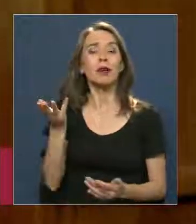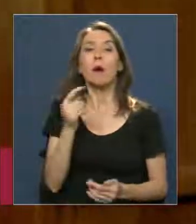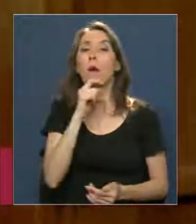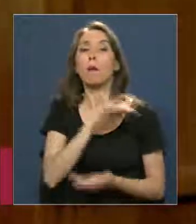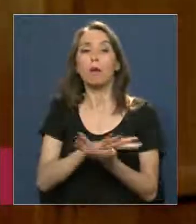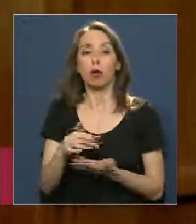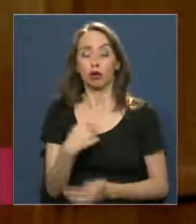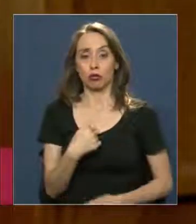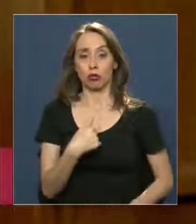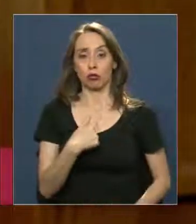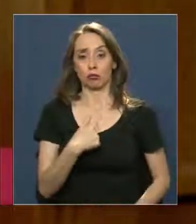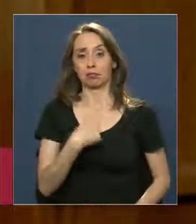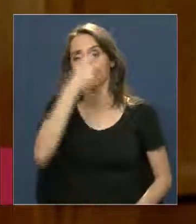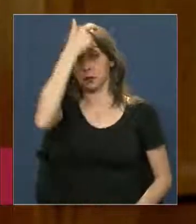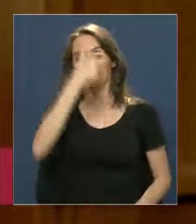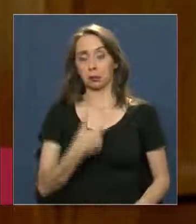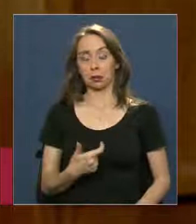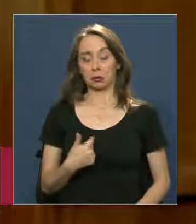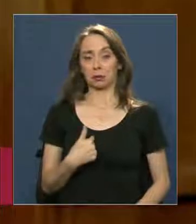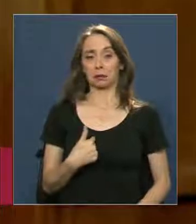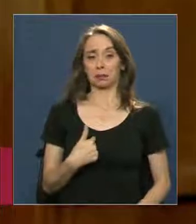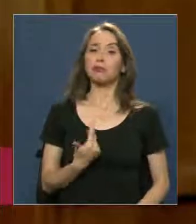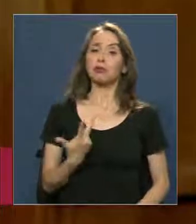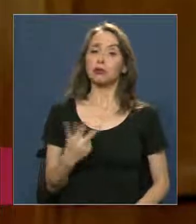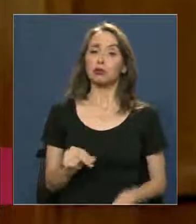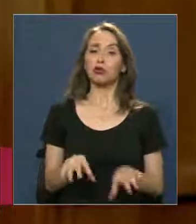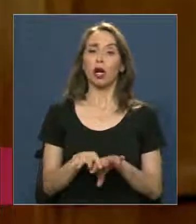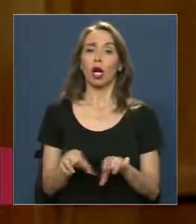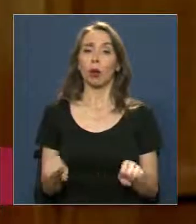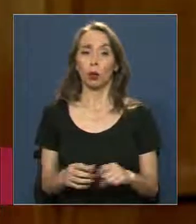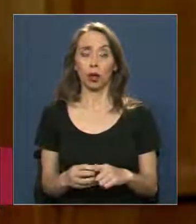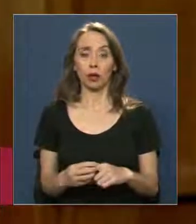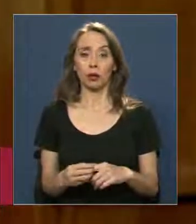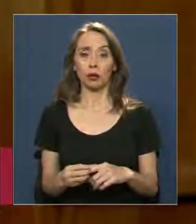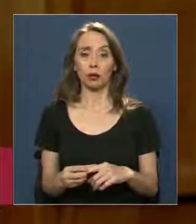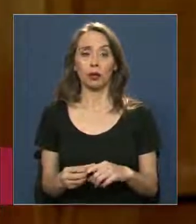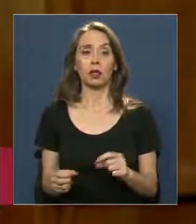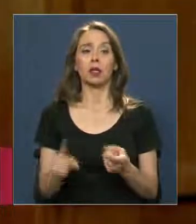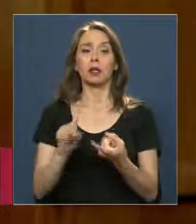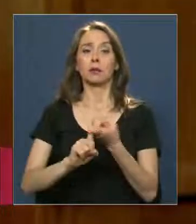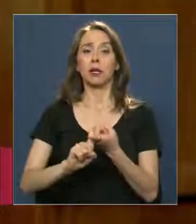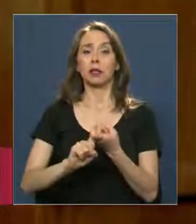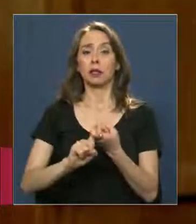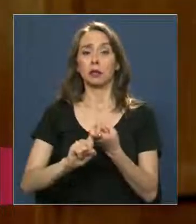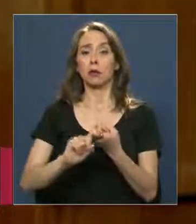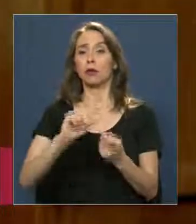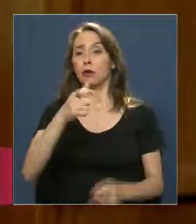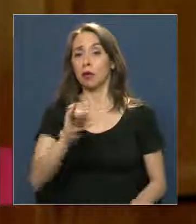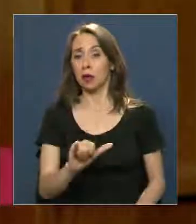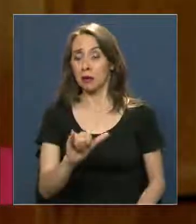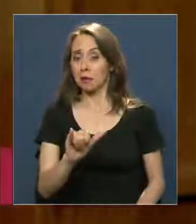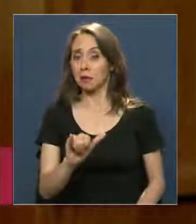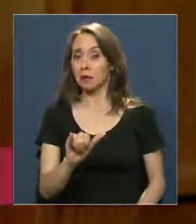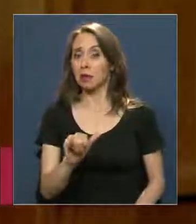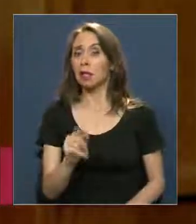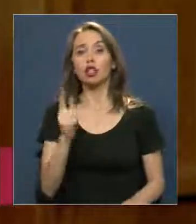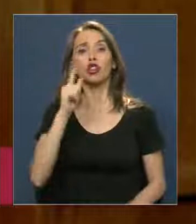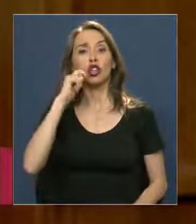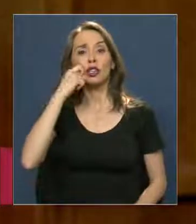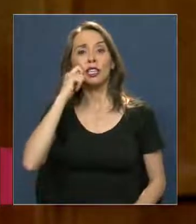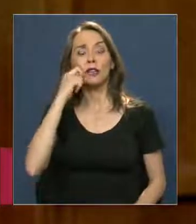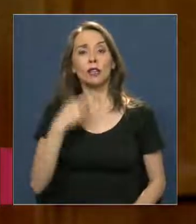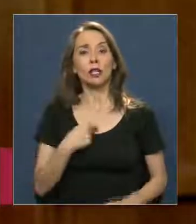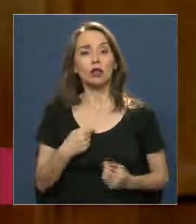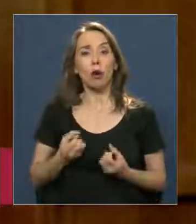si yo soy una persona que no estoy de acuerdo con el matrimonio homosexual, eso no implica que yo sea